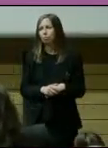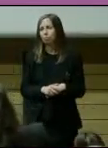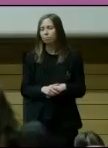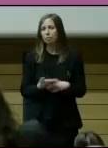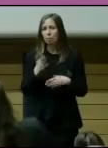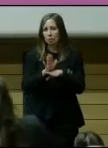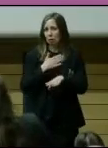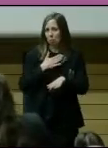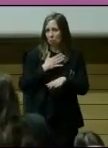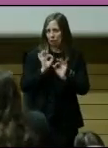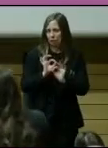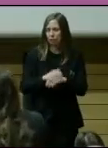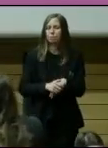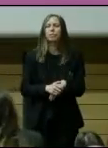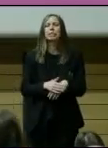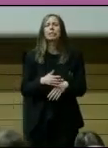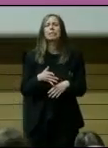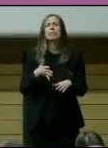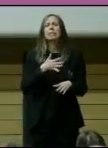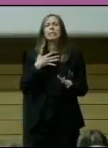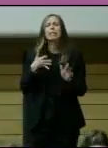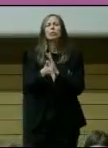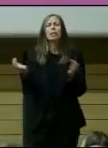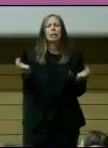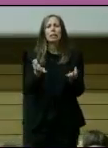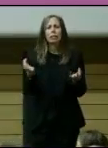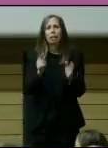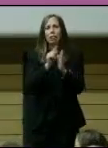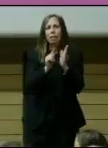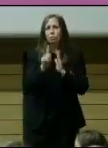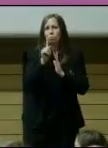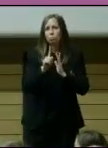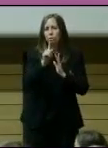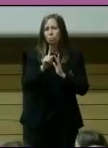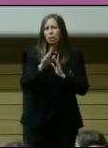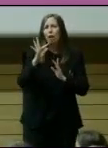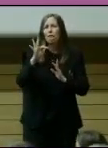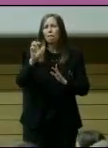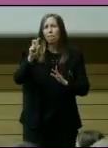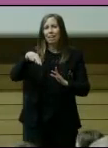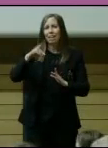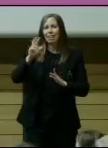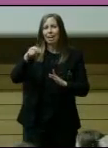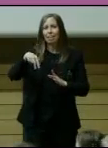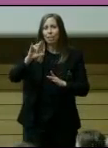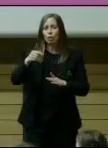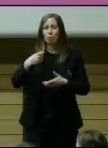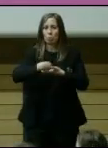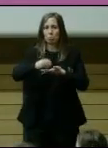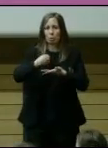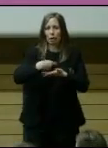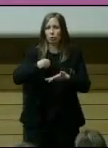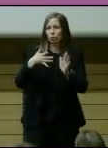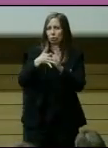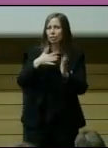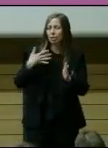propias presentaciones. Vamos con ello. ¿Qué quiero explicar? Primero de todo, quiero explicar la tormenta mediática del fentanilo. ¿Qué quiere decir esto? Por eso me pagan y por eso os lo